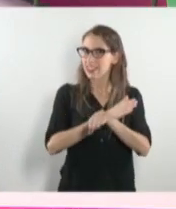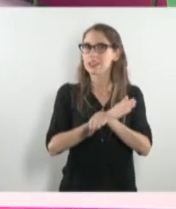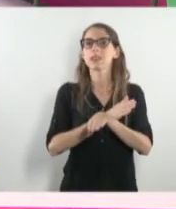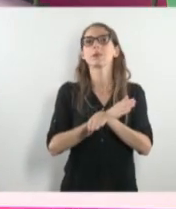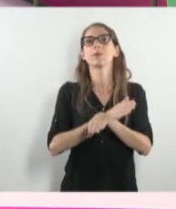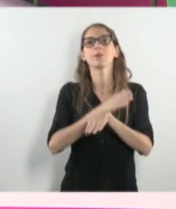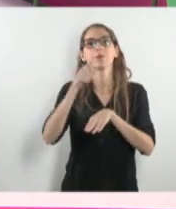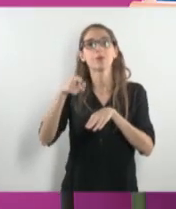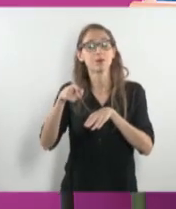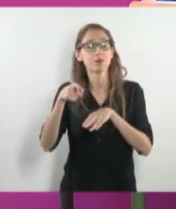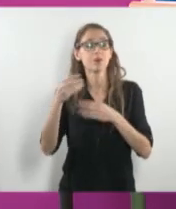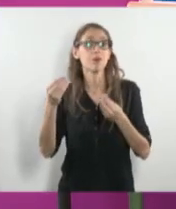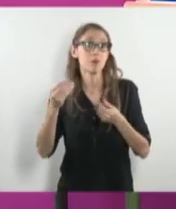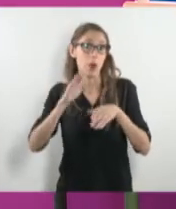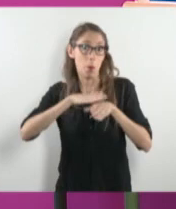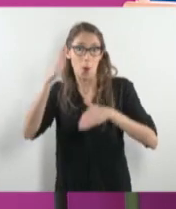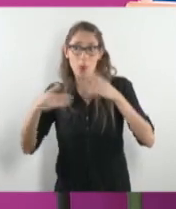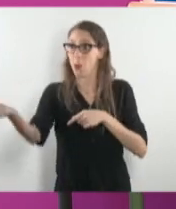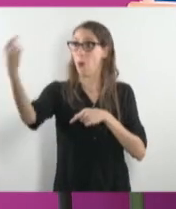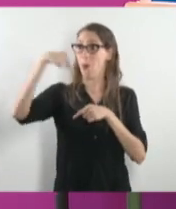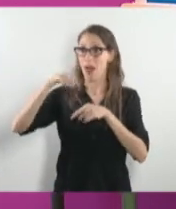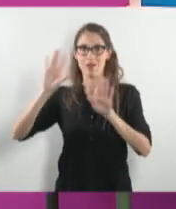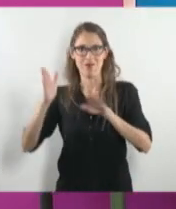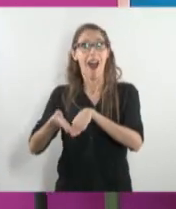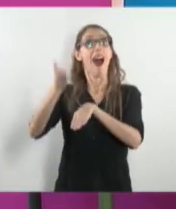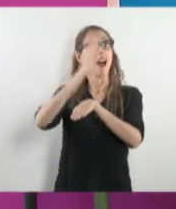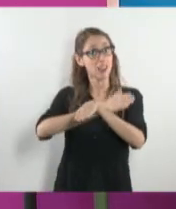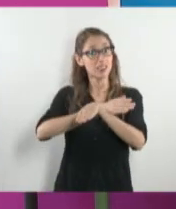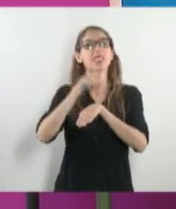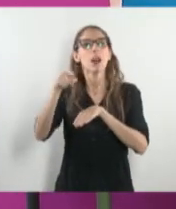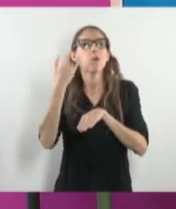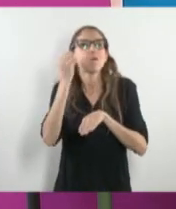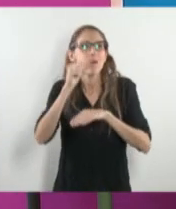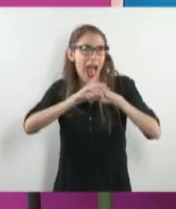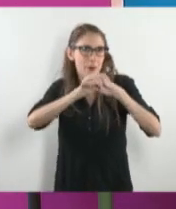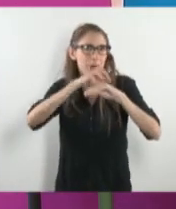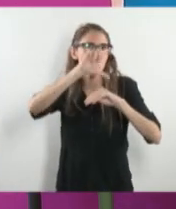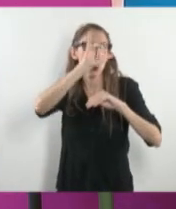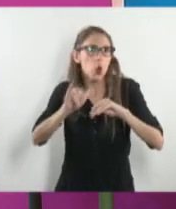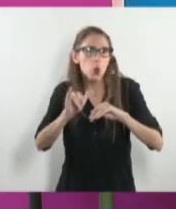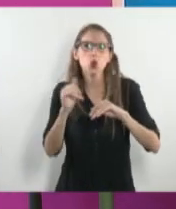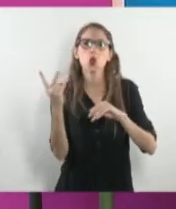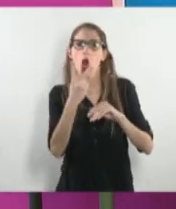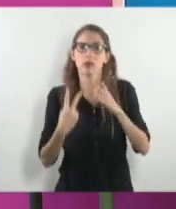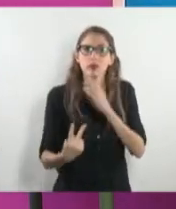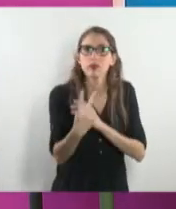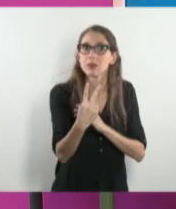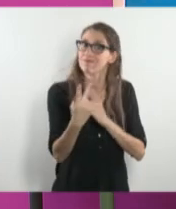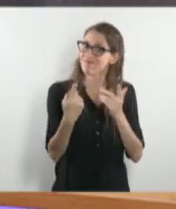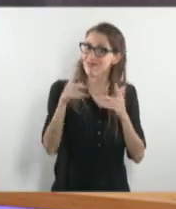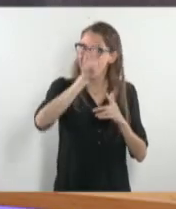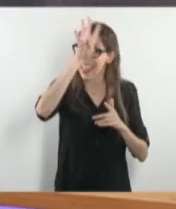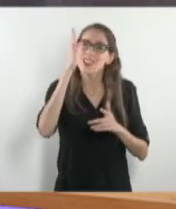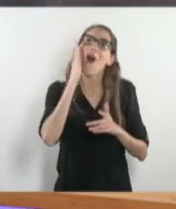Antes de que él regrese, ¿no?, está con Cruz. Bueno, al final los indios no resultaron ser tan